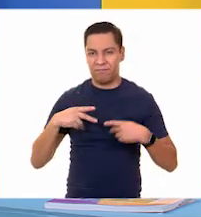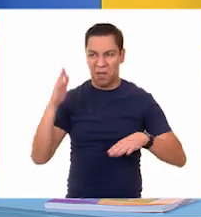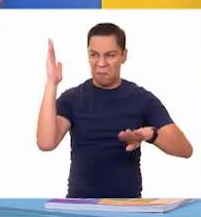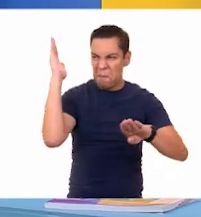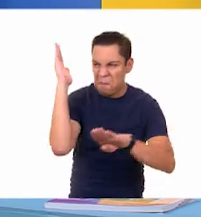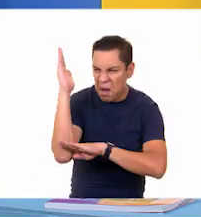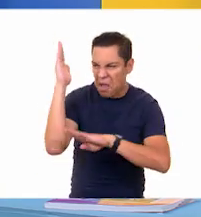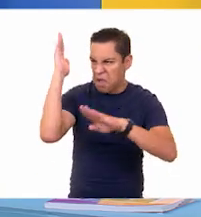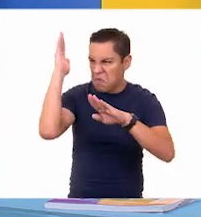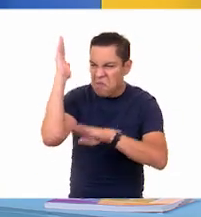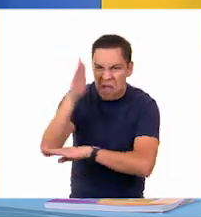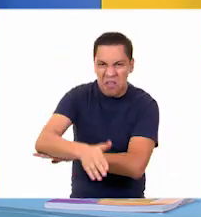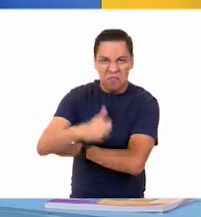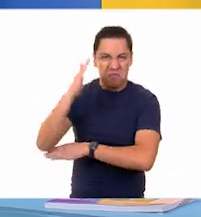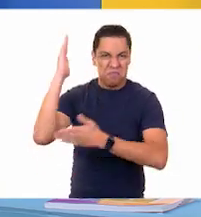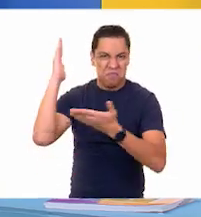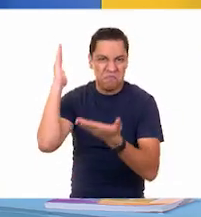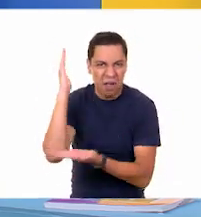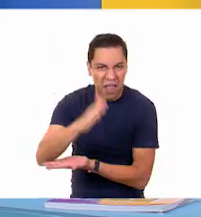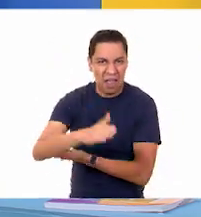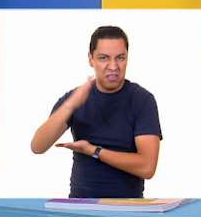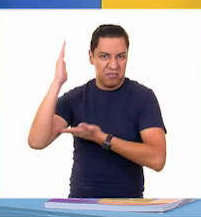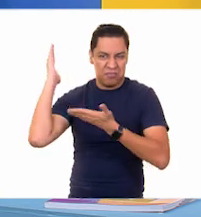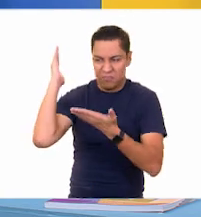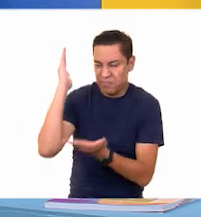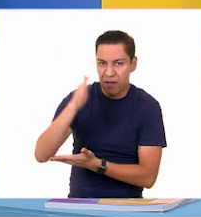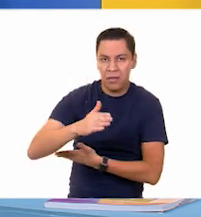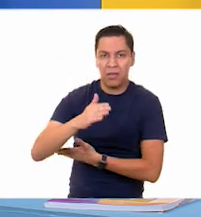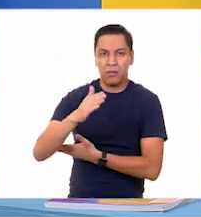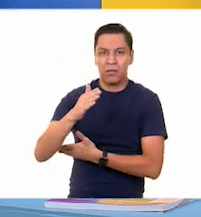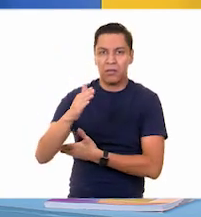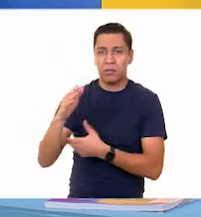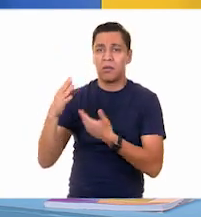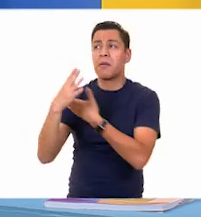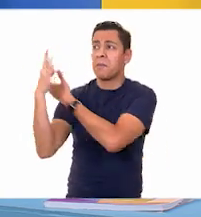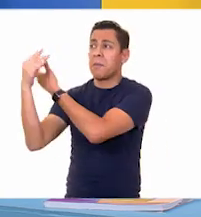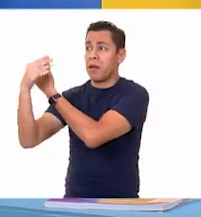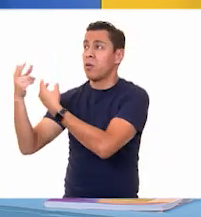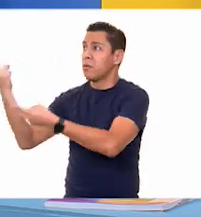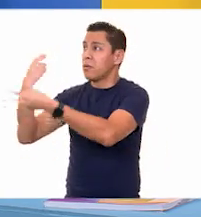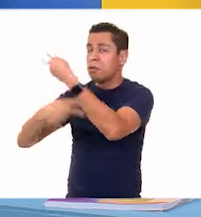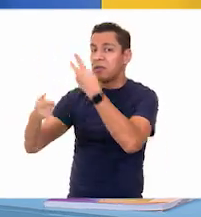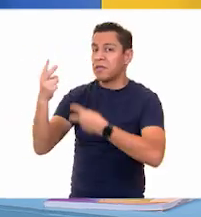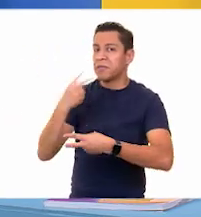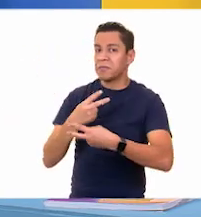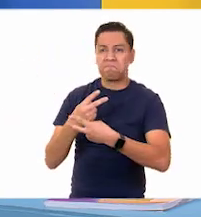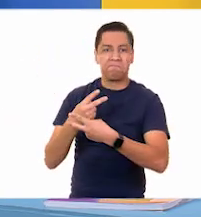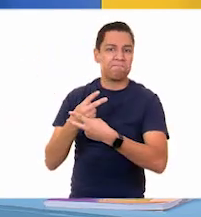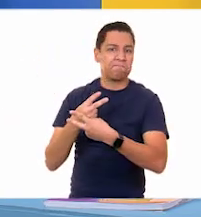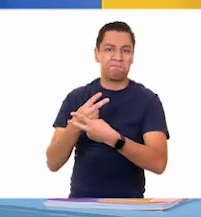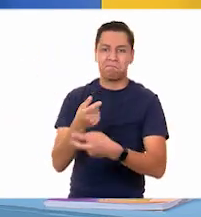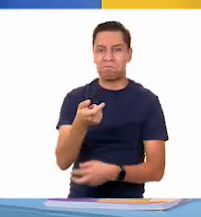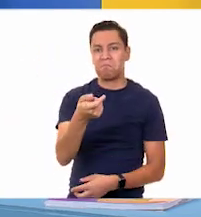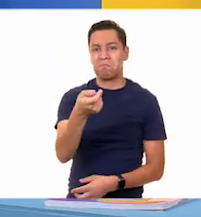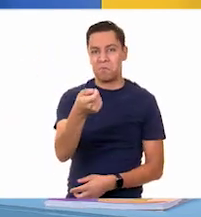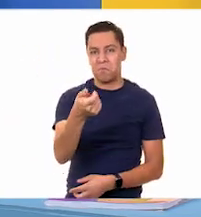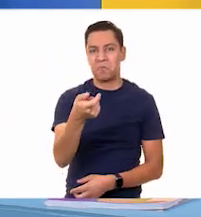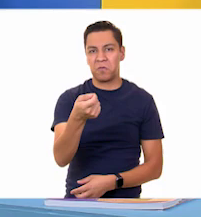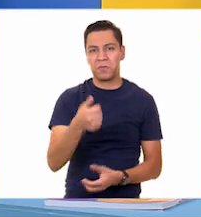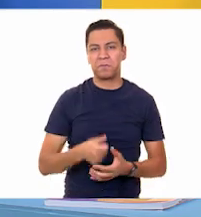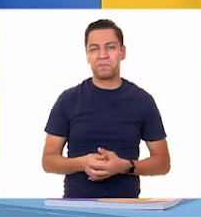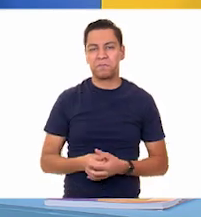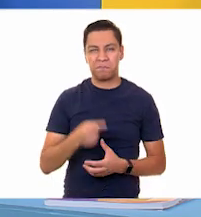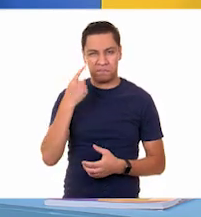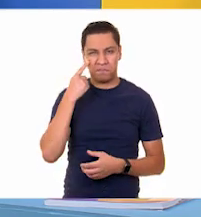la pérdida irreversible de hábitats, ecosistemas y especies. Veamos el siguiente video para reconocer algunas de las